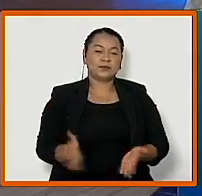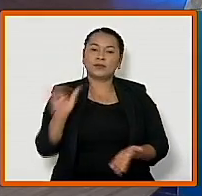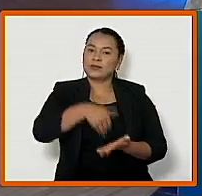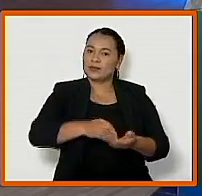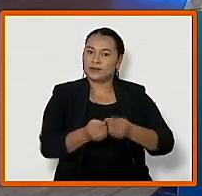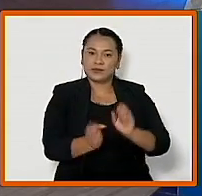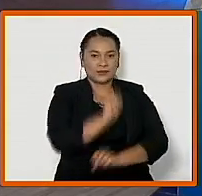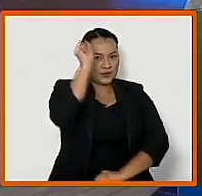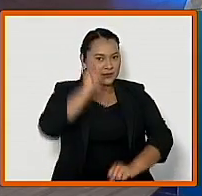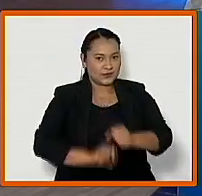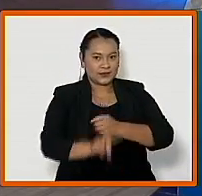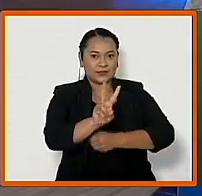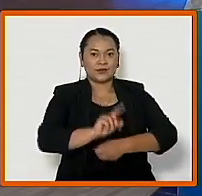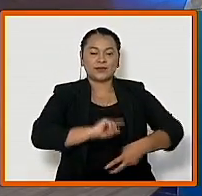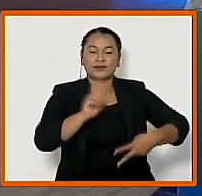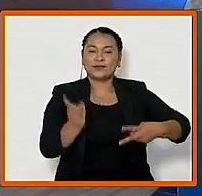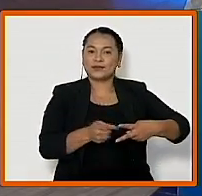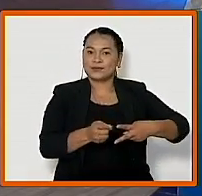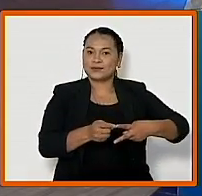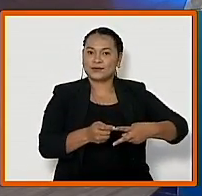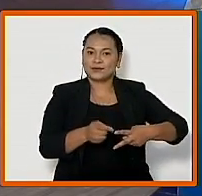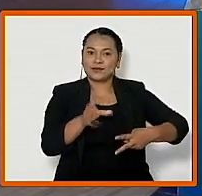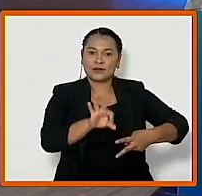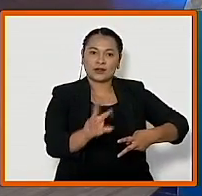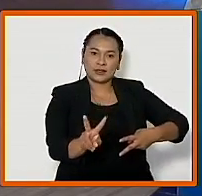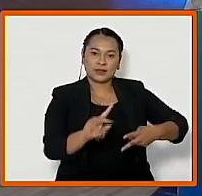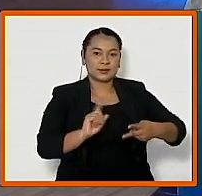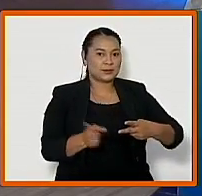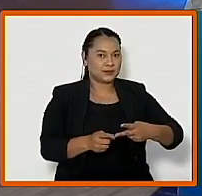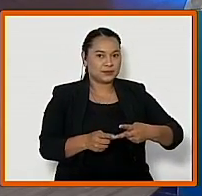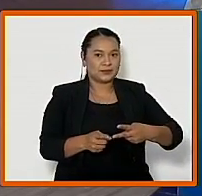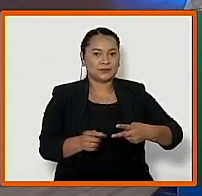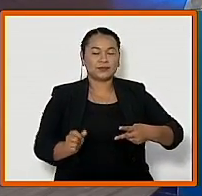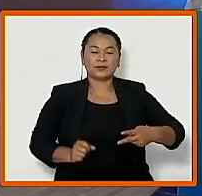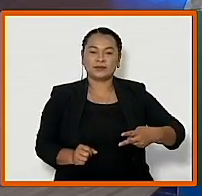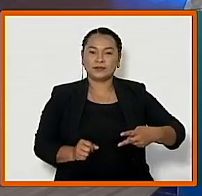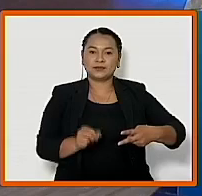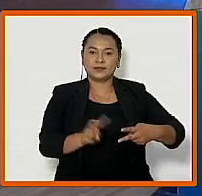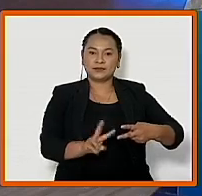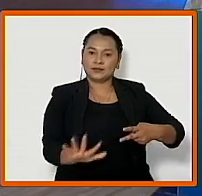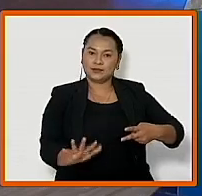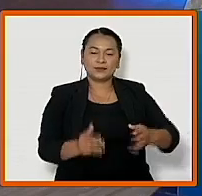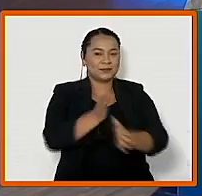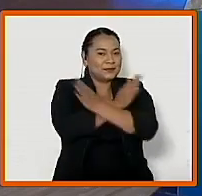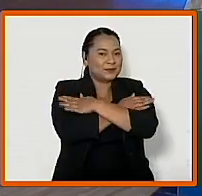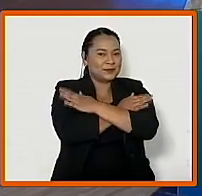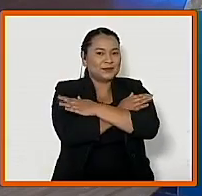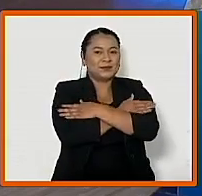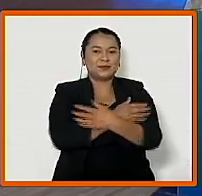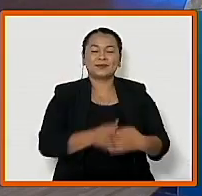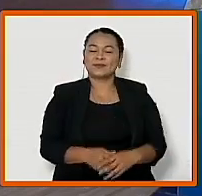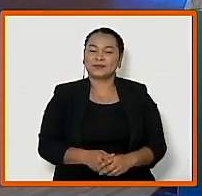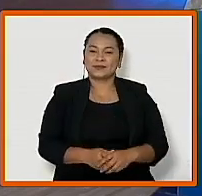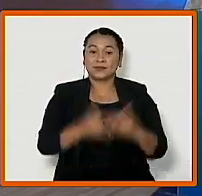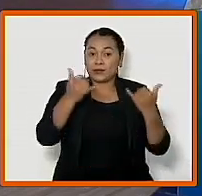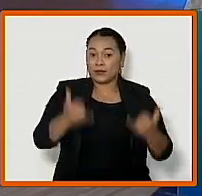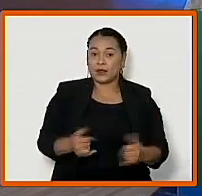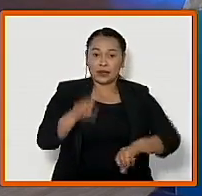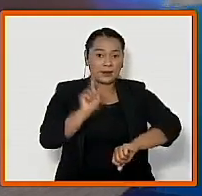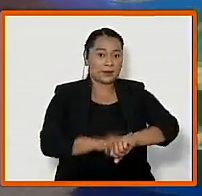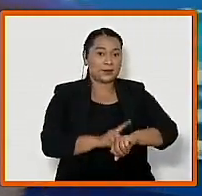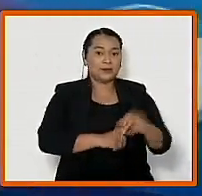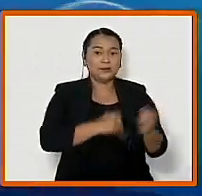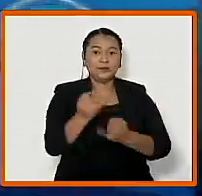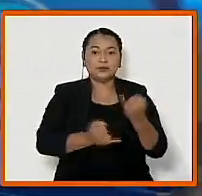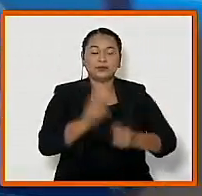ganadores en premiados. Posición 1, 92. Posición 2, 25. Muchas felicidades. Ahora sí, llega un momento de